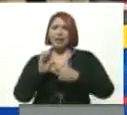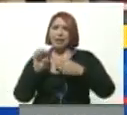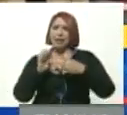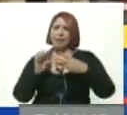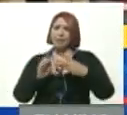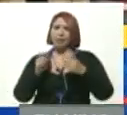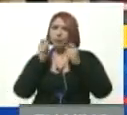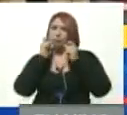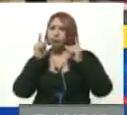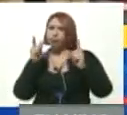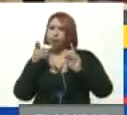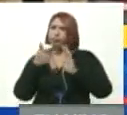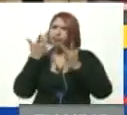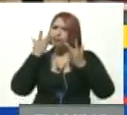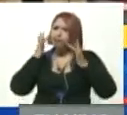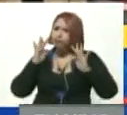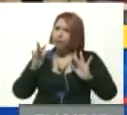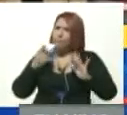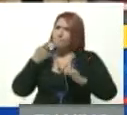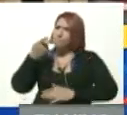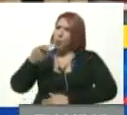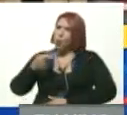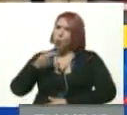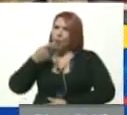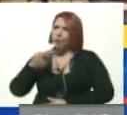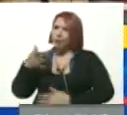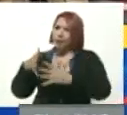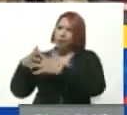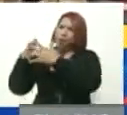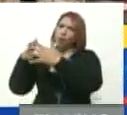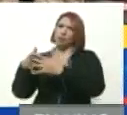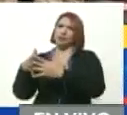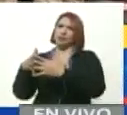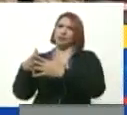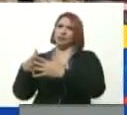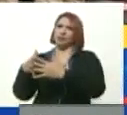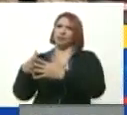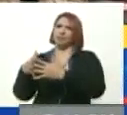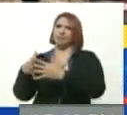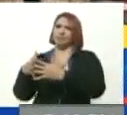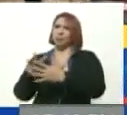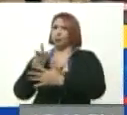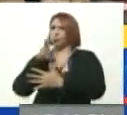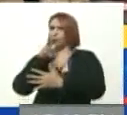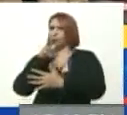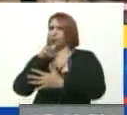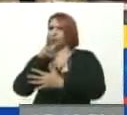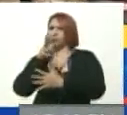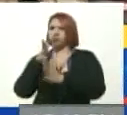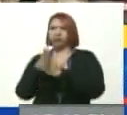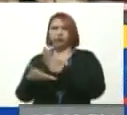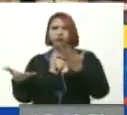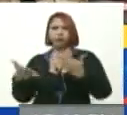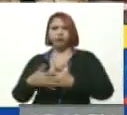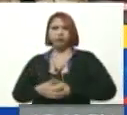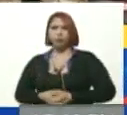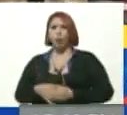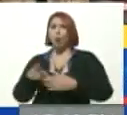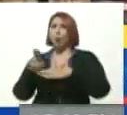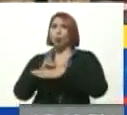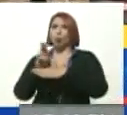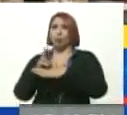mucho la atención y parece que esta política de Estados Unidos pica y se extiende, que es el hecho de la